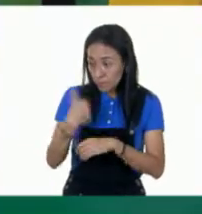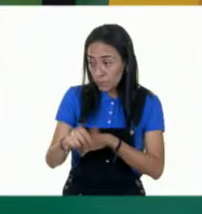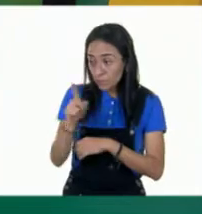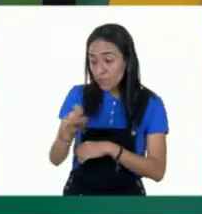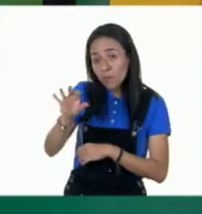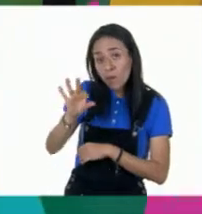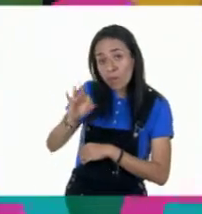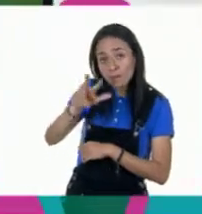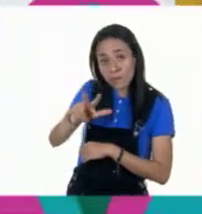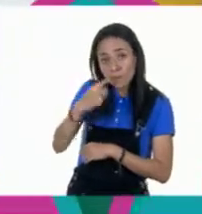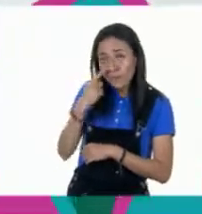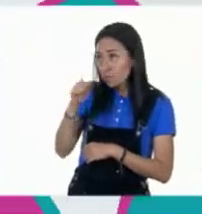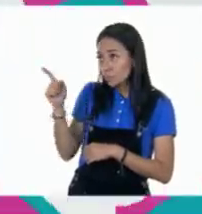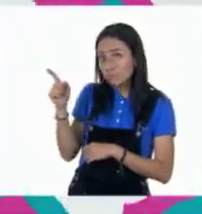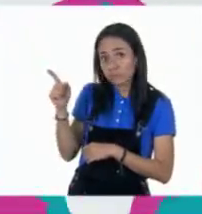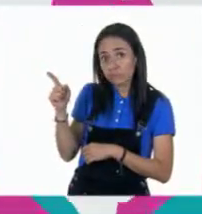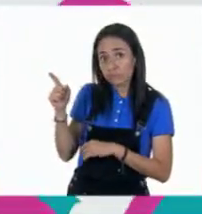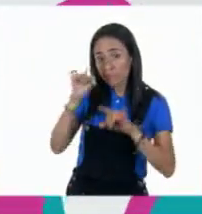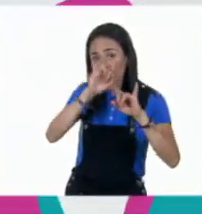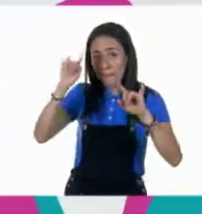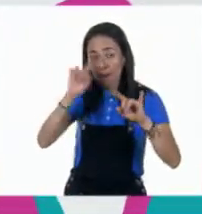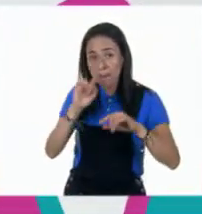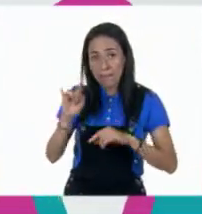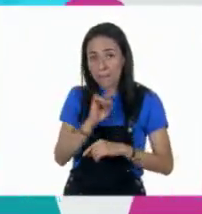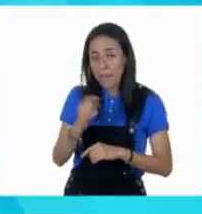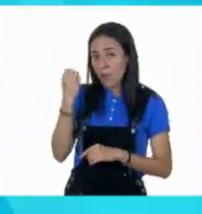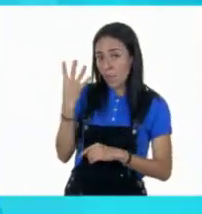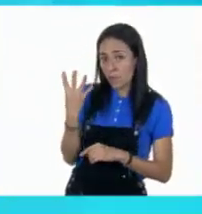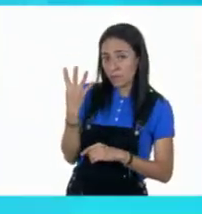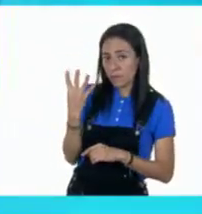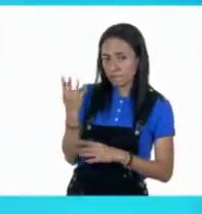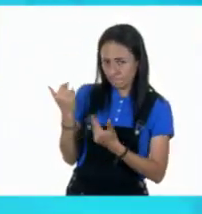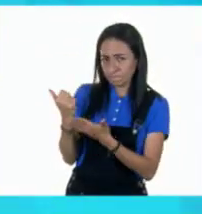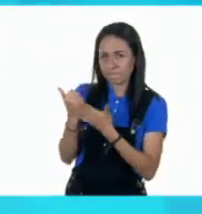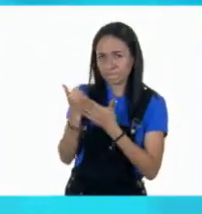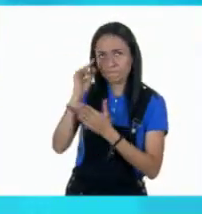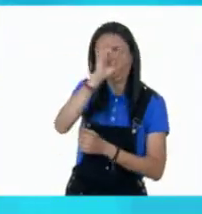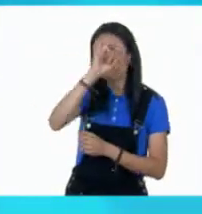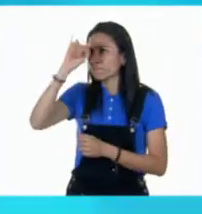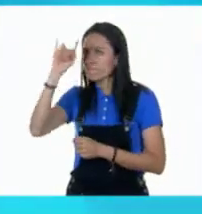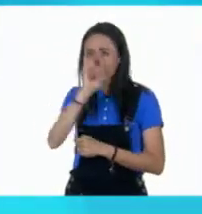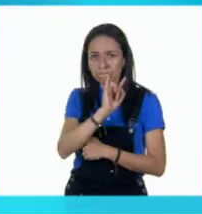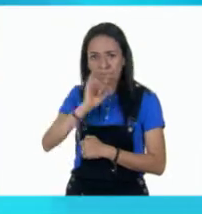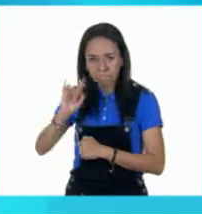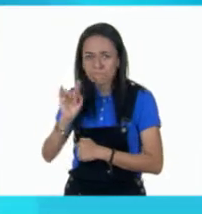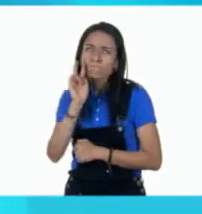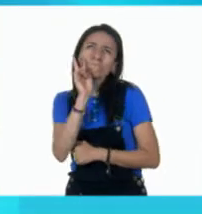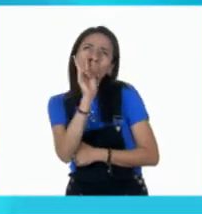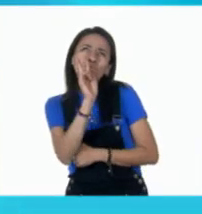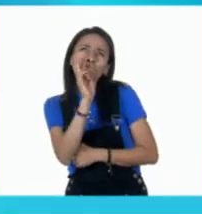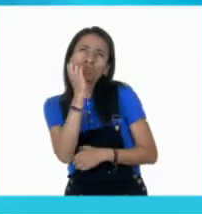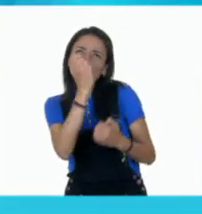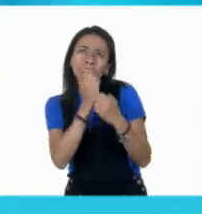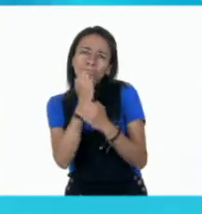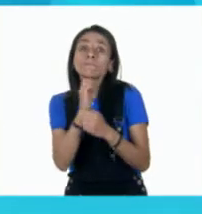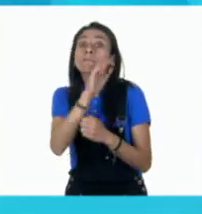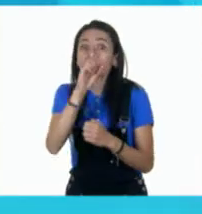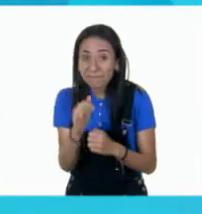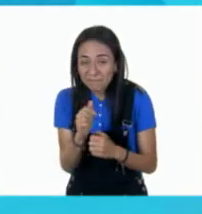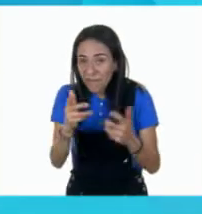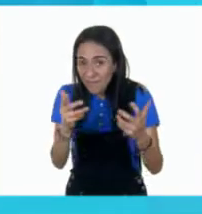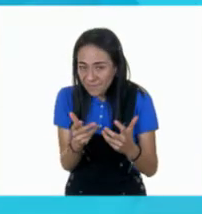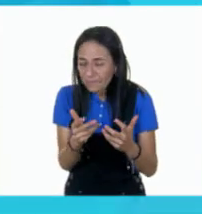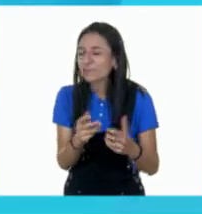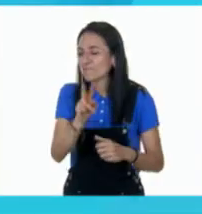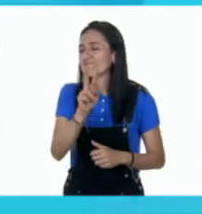las 4 imágenes que tenemos. Quiero que, por favor, me ayudes a verlas. Muy bien. De forma general, porque después vamos a hacer una actividad muy interesante. Me